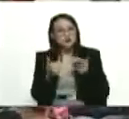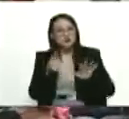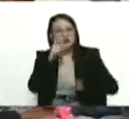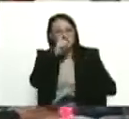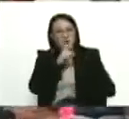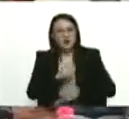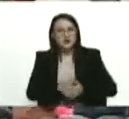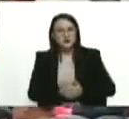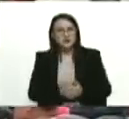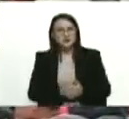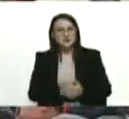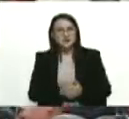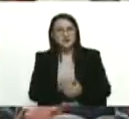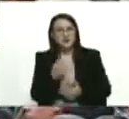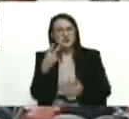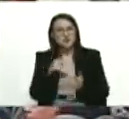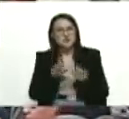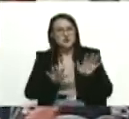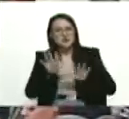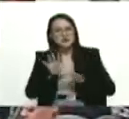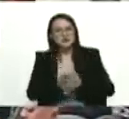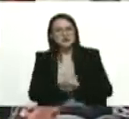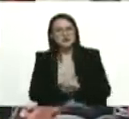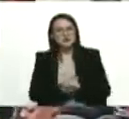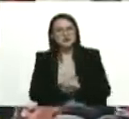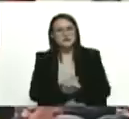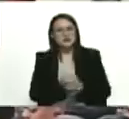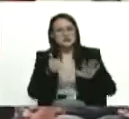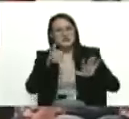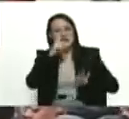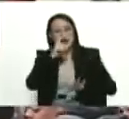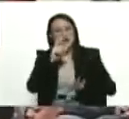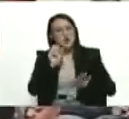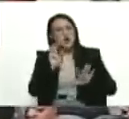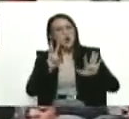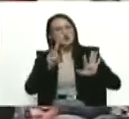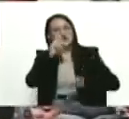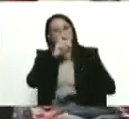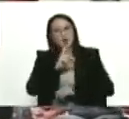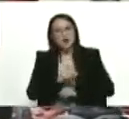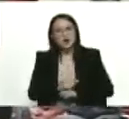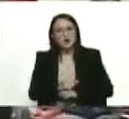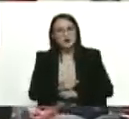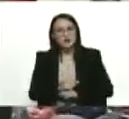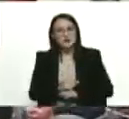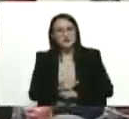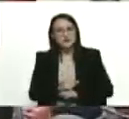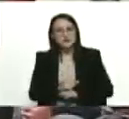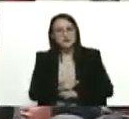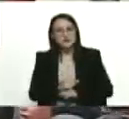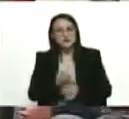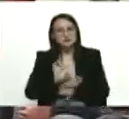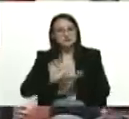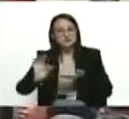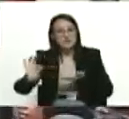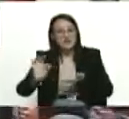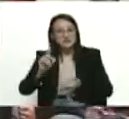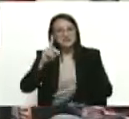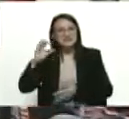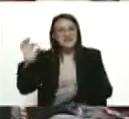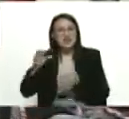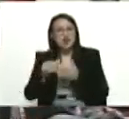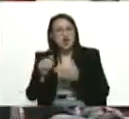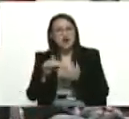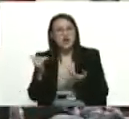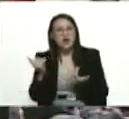6 años, 2015, que 6 años, 8 años, de recibir $100, pasó a